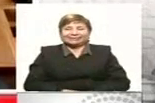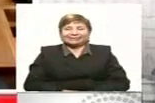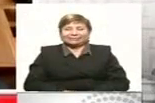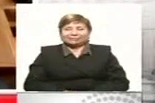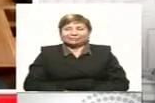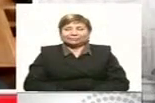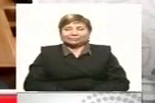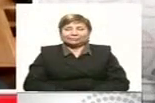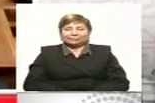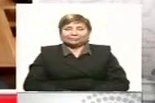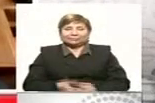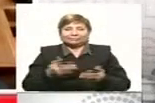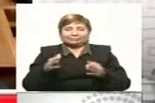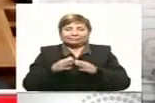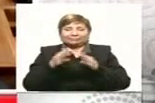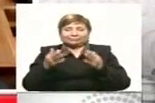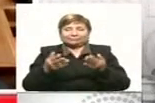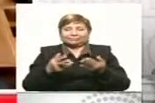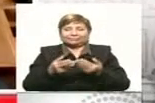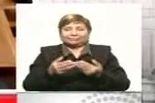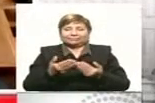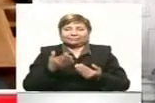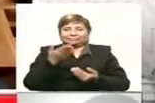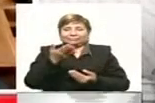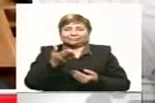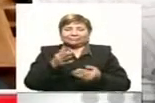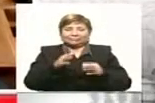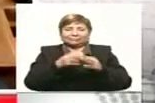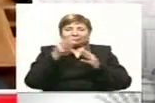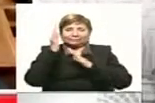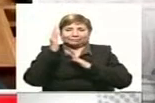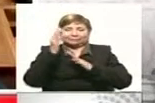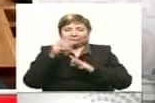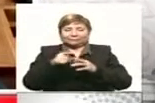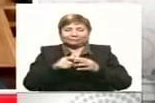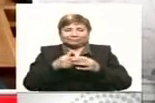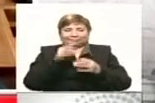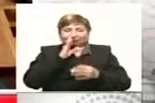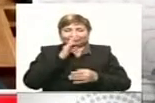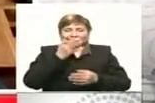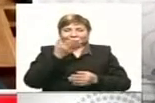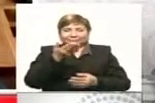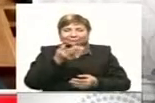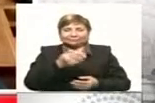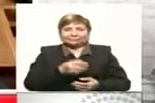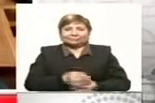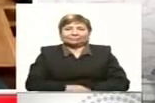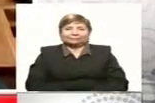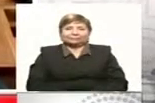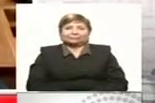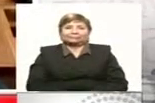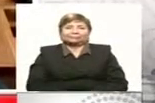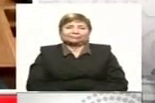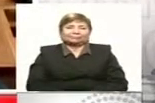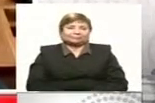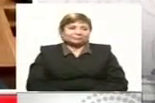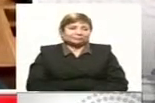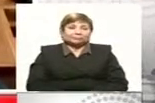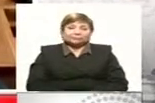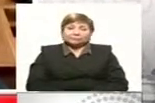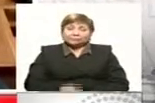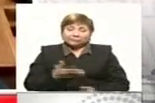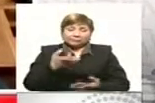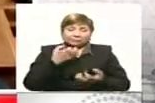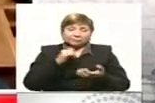damos por aperturado su participación. Usted puede hacer uso de la palabra en el momento que crea